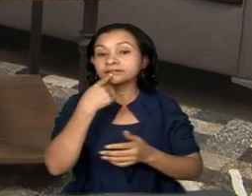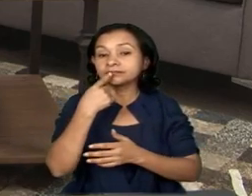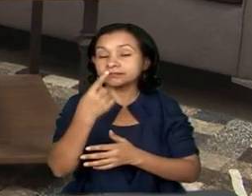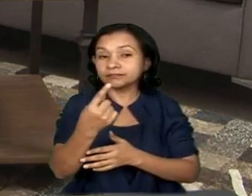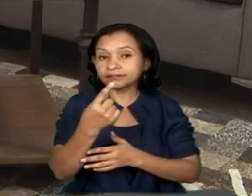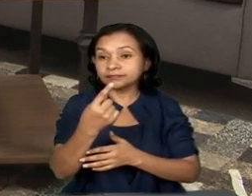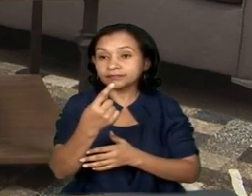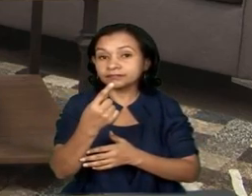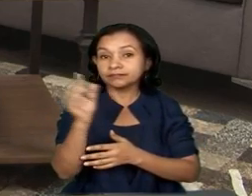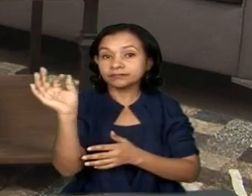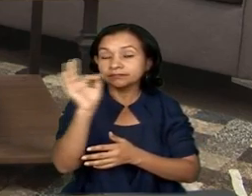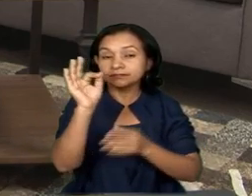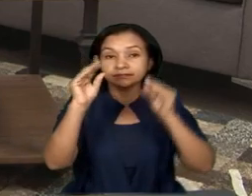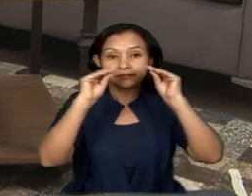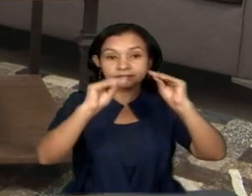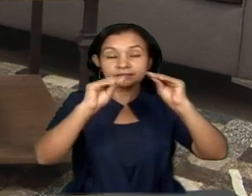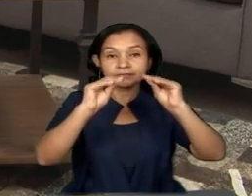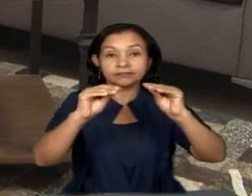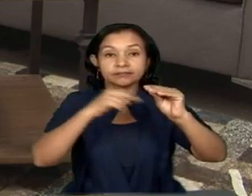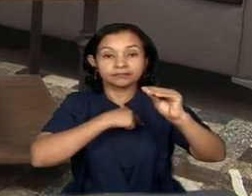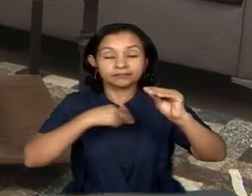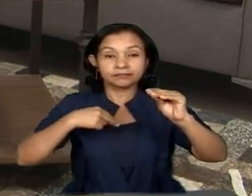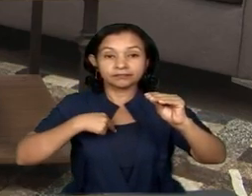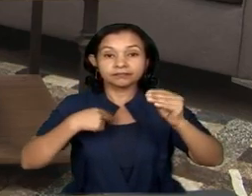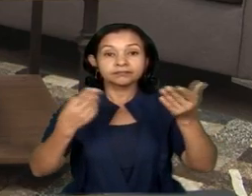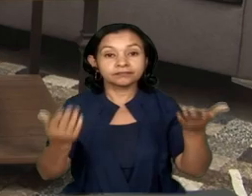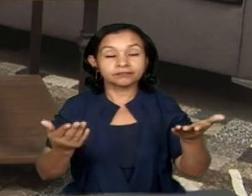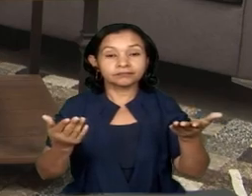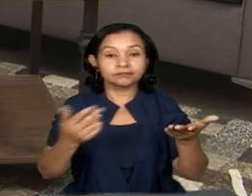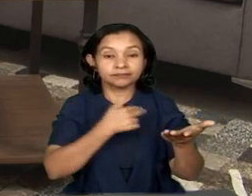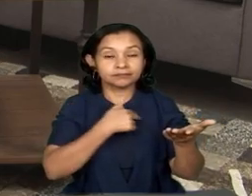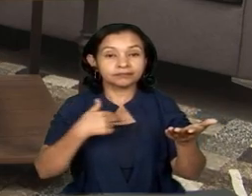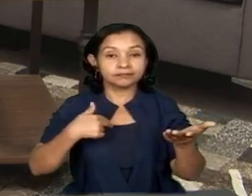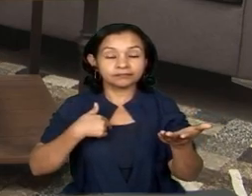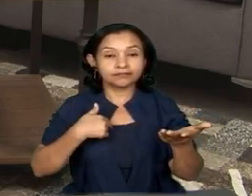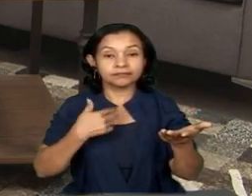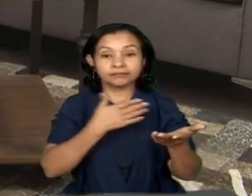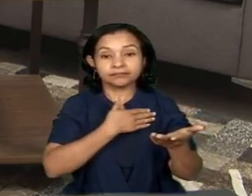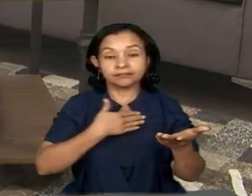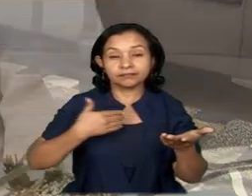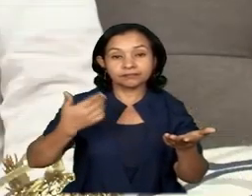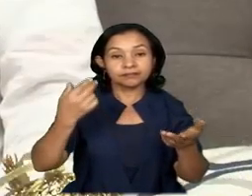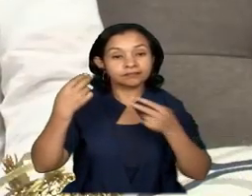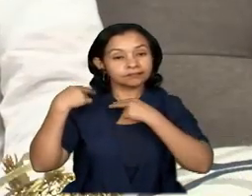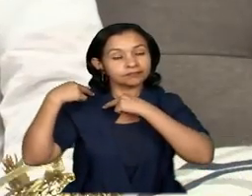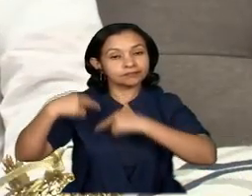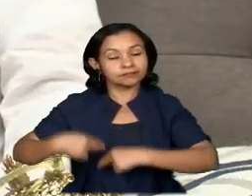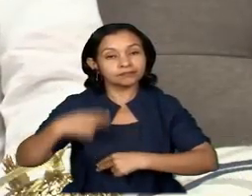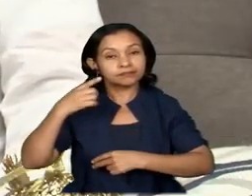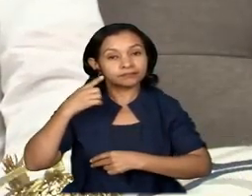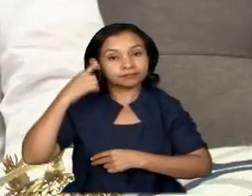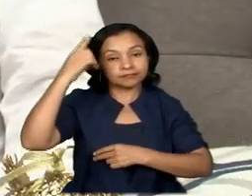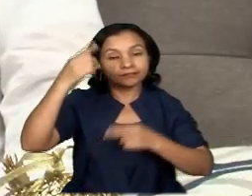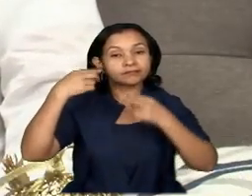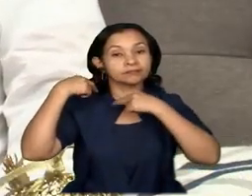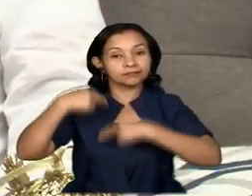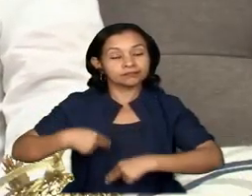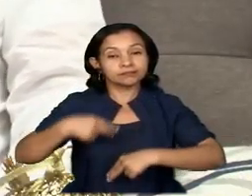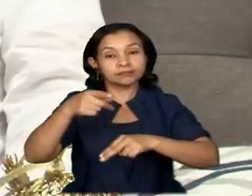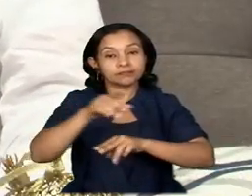un sistema educativo que logra esos fines está haciendo mejores seres humanos, está haciendo desarrollo humano, que es al